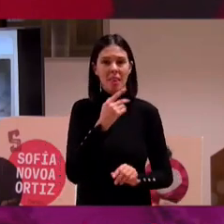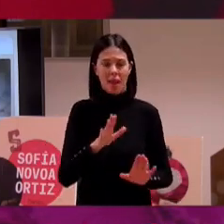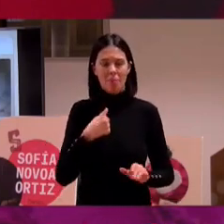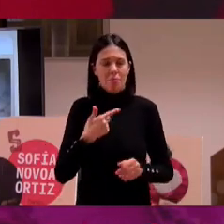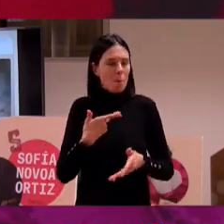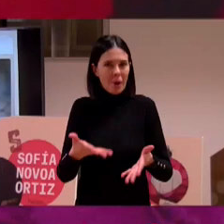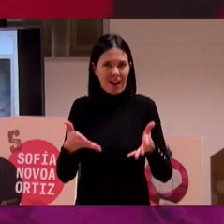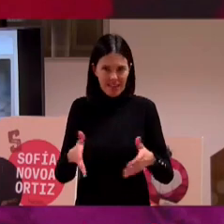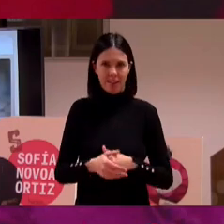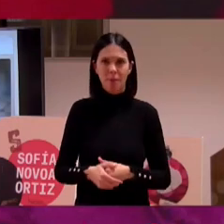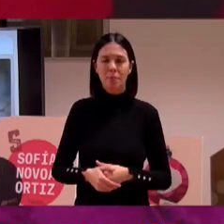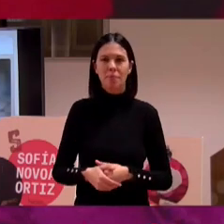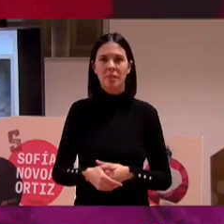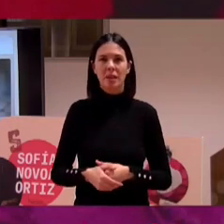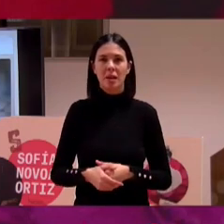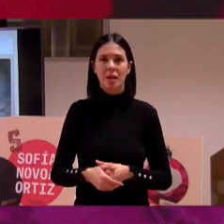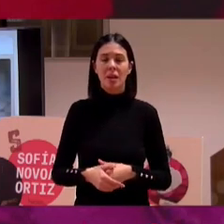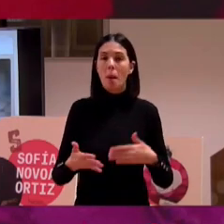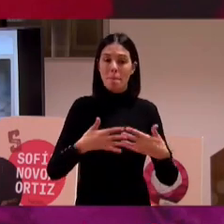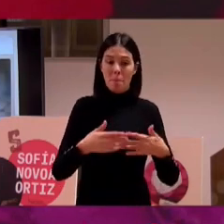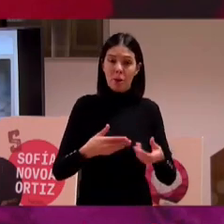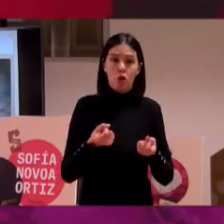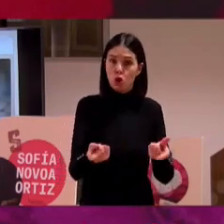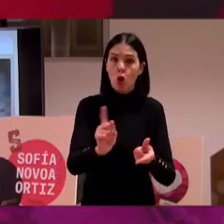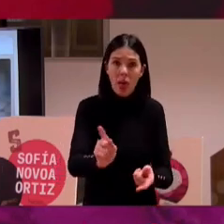encanta. Manos que no dais, que esperáis?